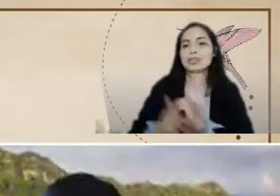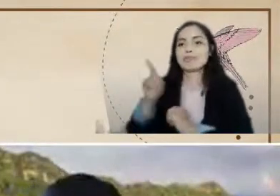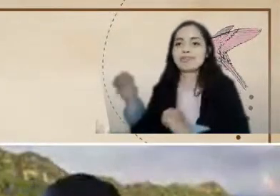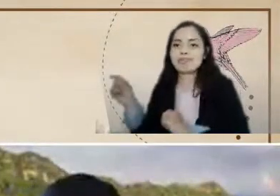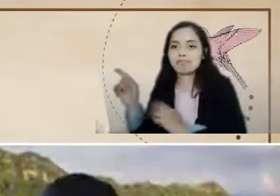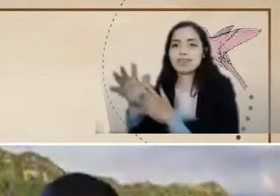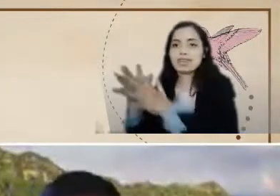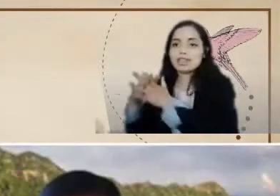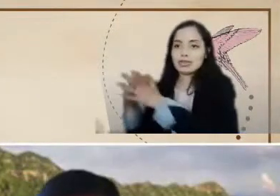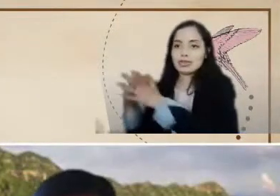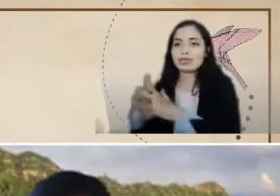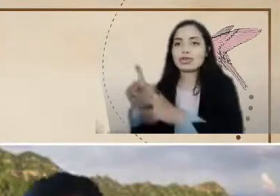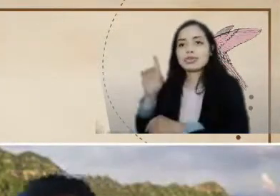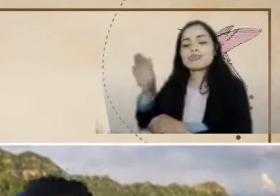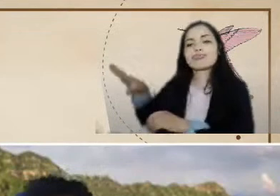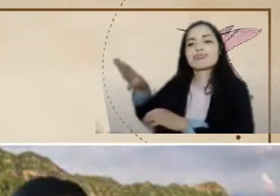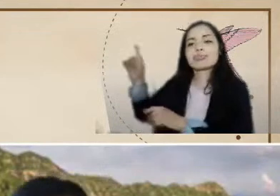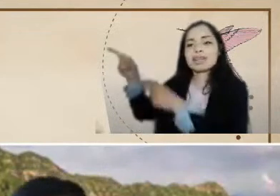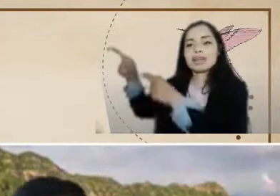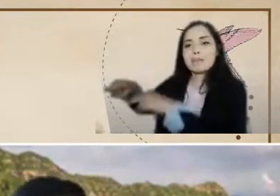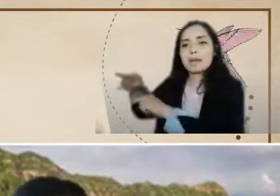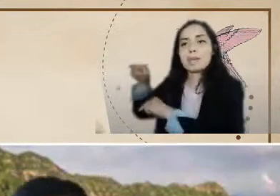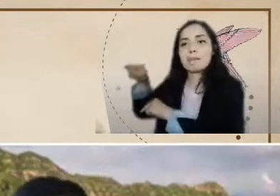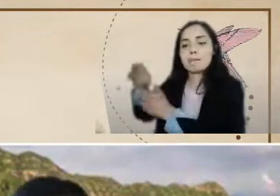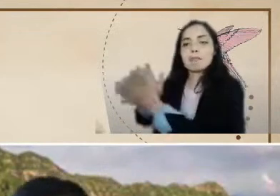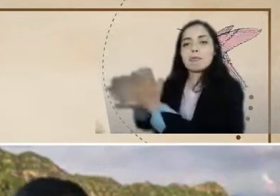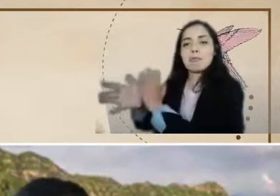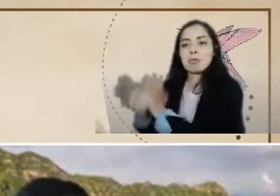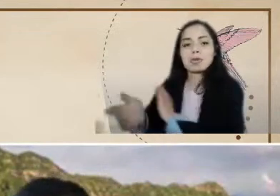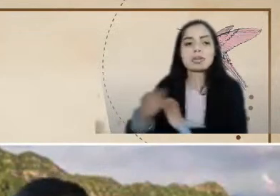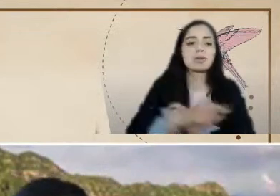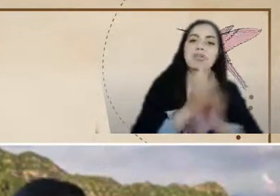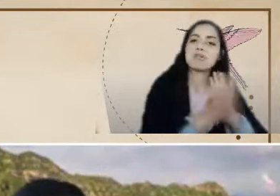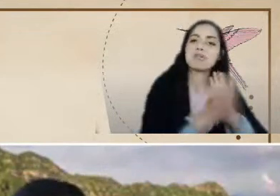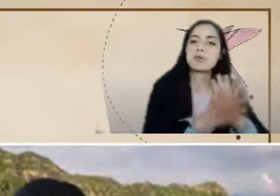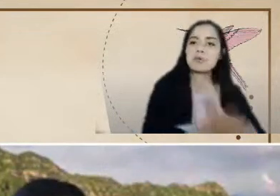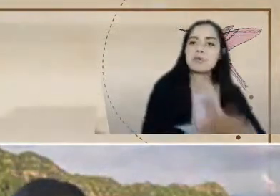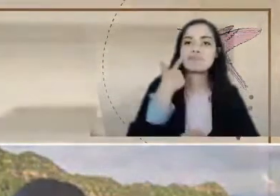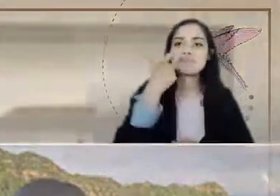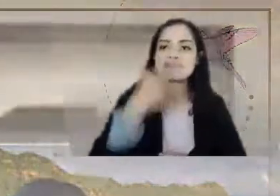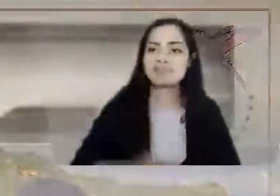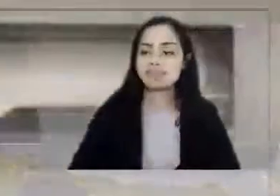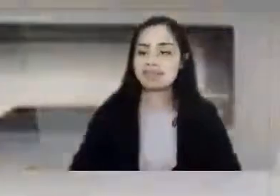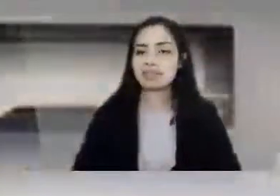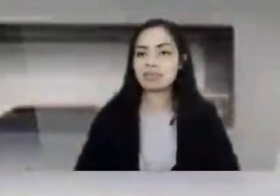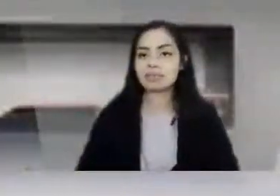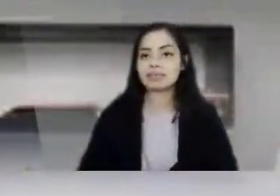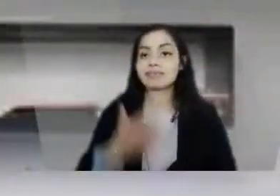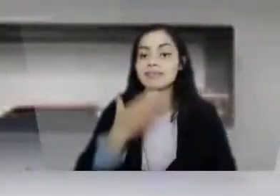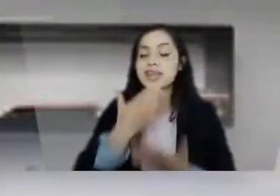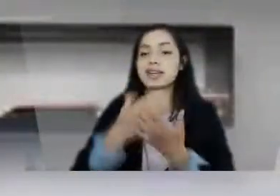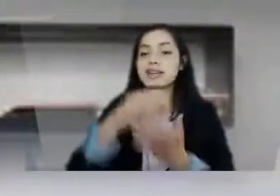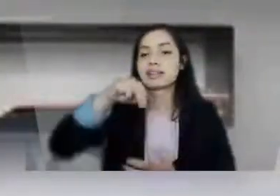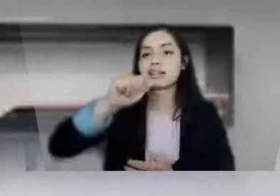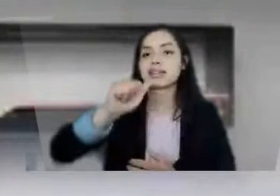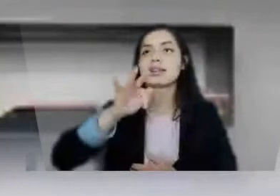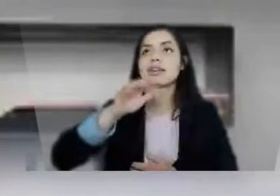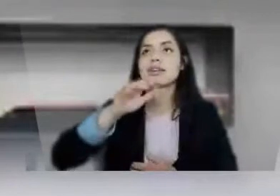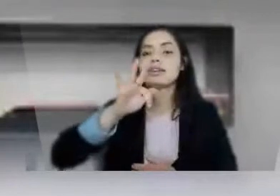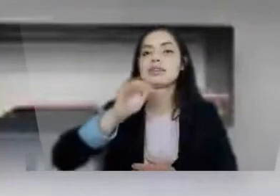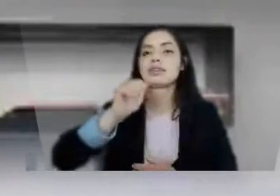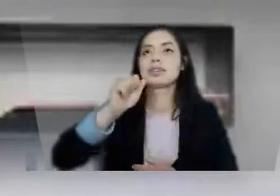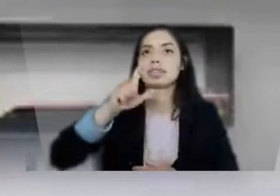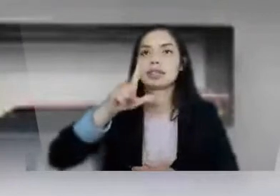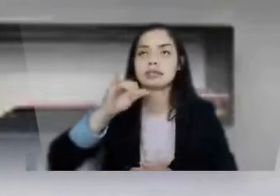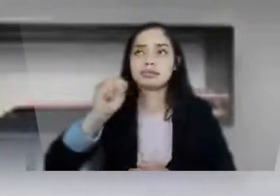Muchas gracias, Natalia. Quisiéramos recordarle a quienes están acompañando esta transmisión que tienen la oportunidad de formular preguntas